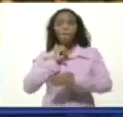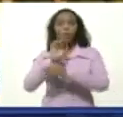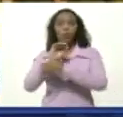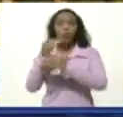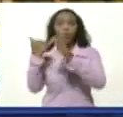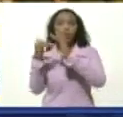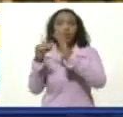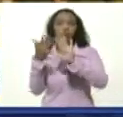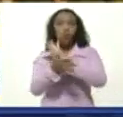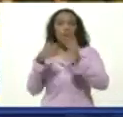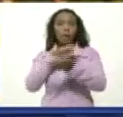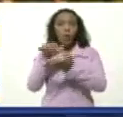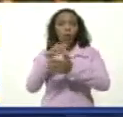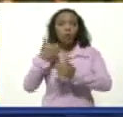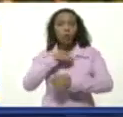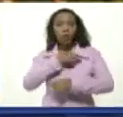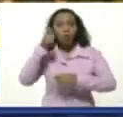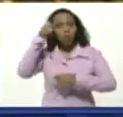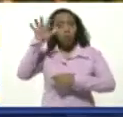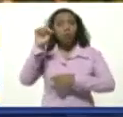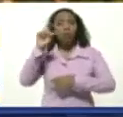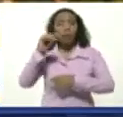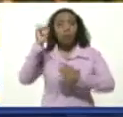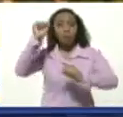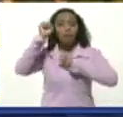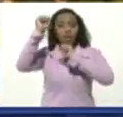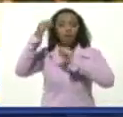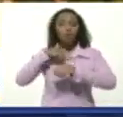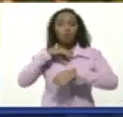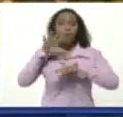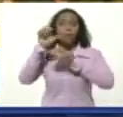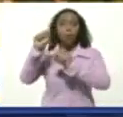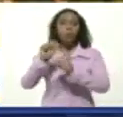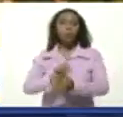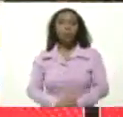pueblo, pero también de las grandes victorias que hoy estamos alcanzando.